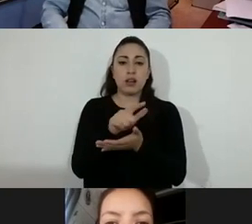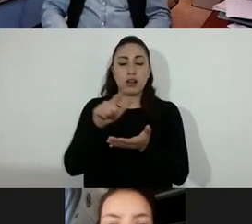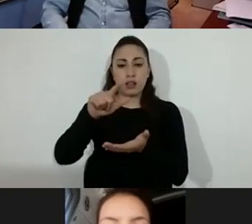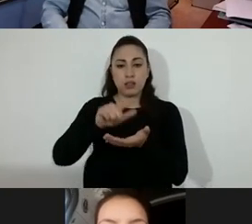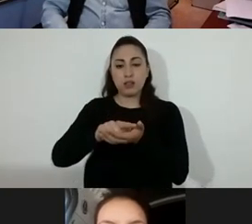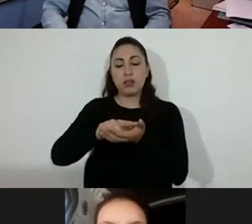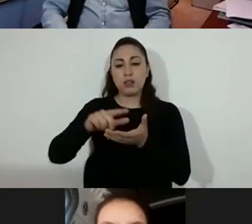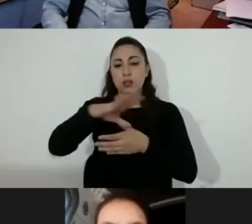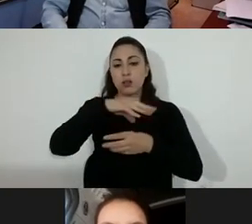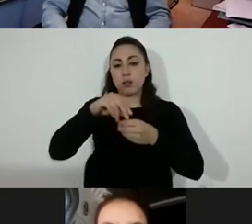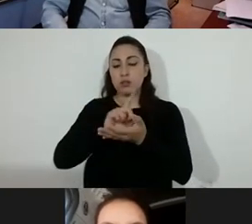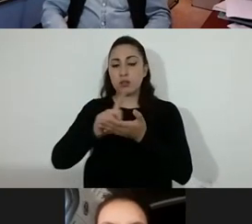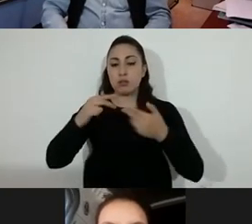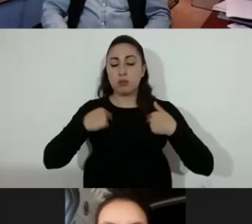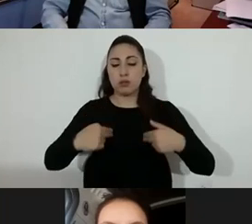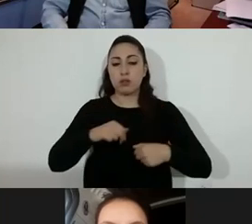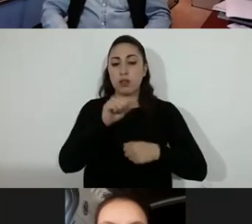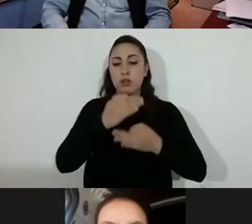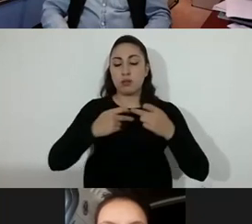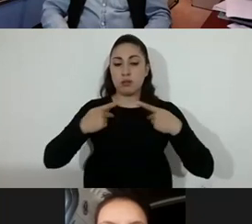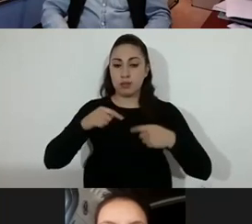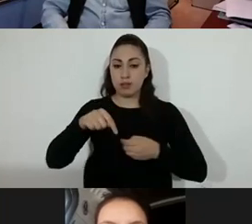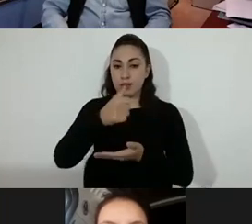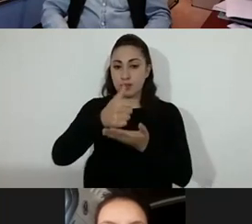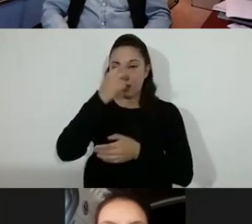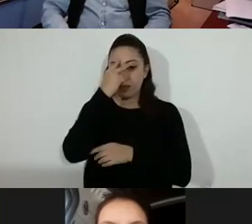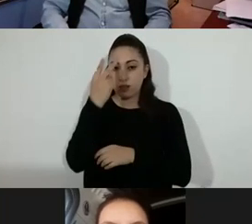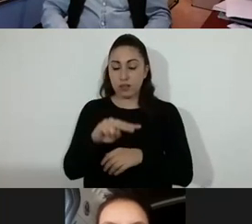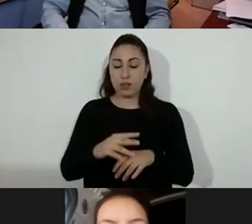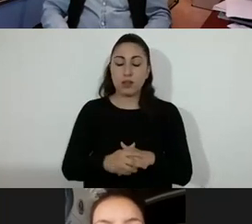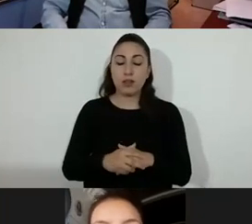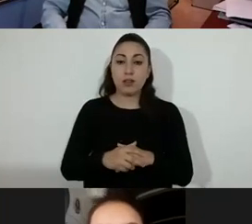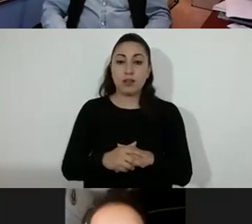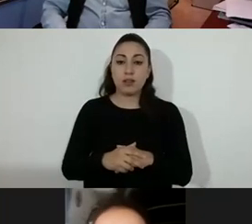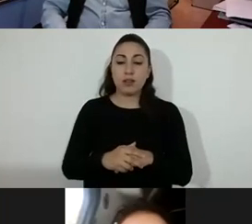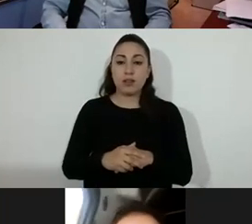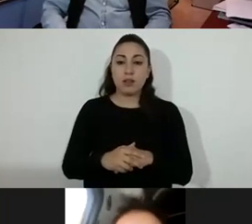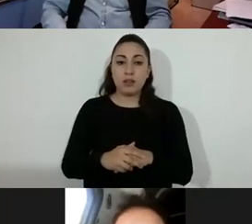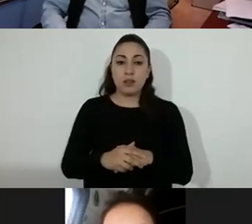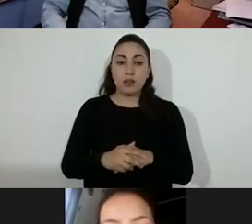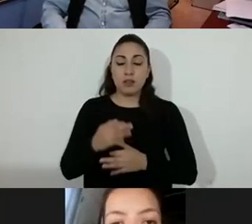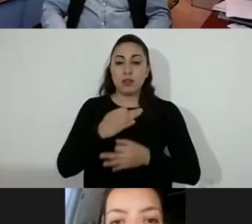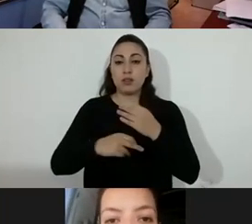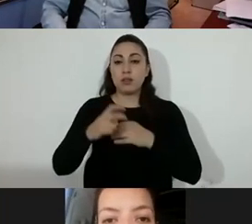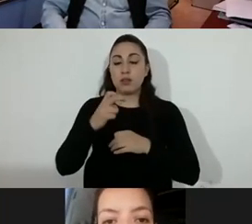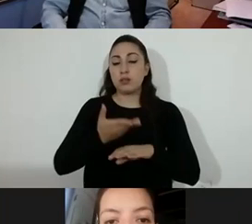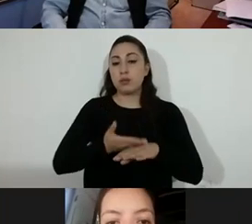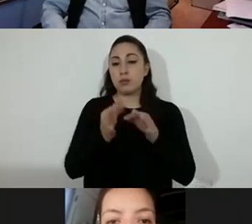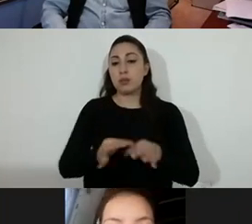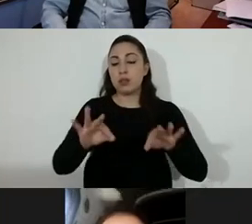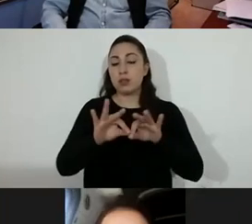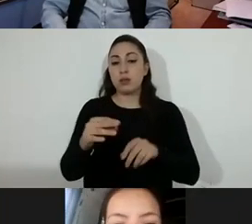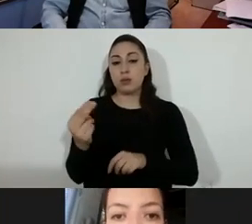los derechos humanos de la población. Esto atiende por considerar prioritario o necesario urgente